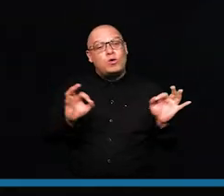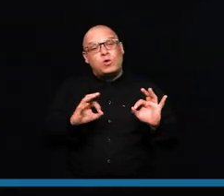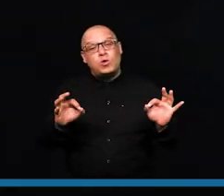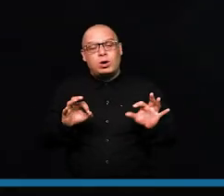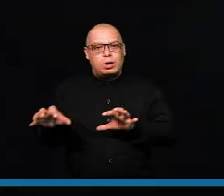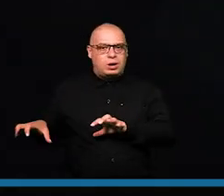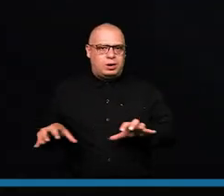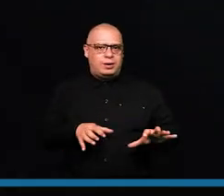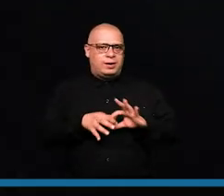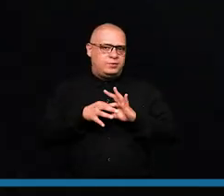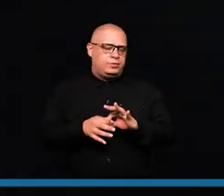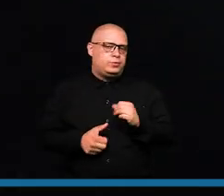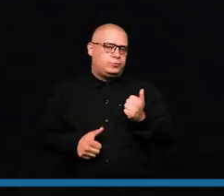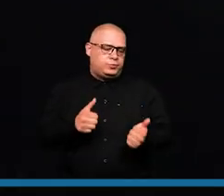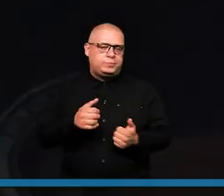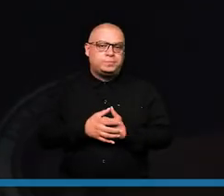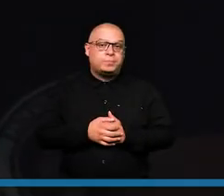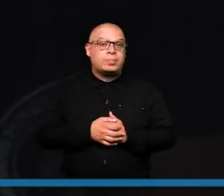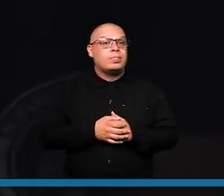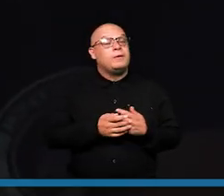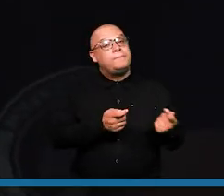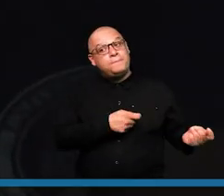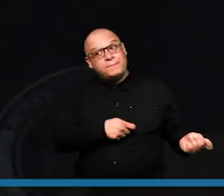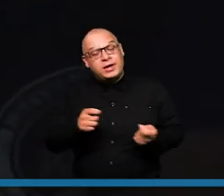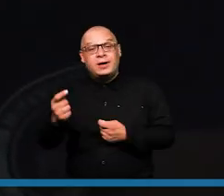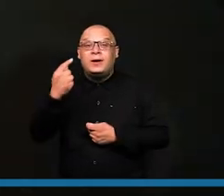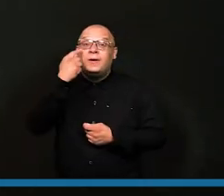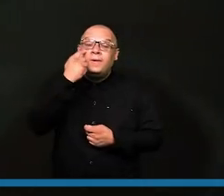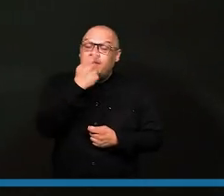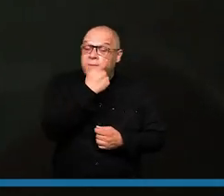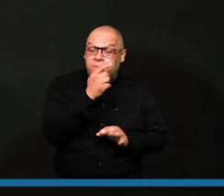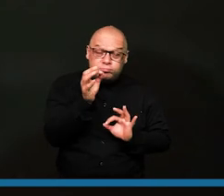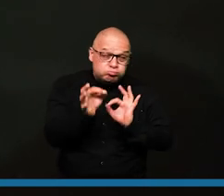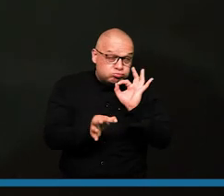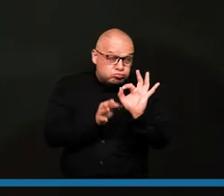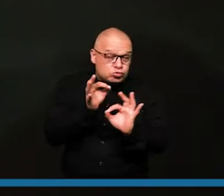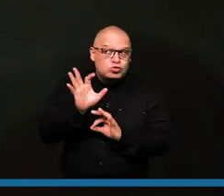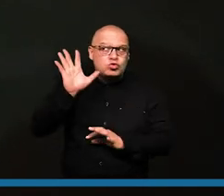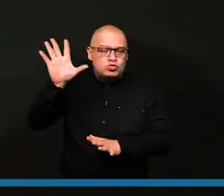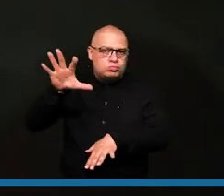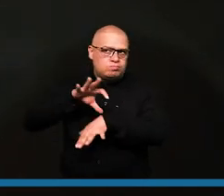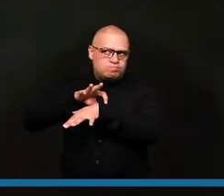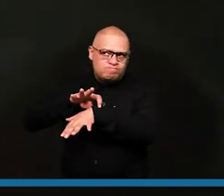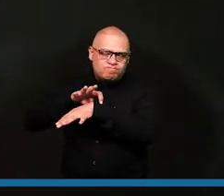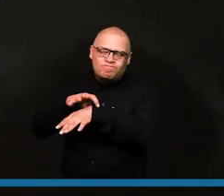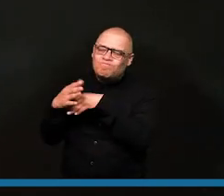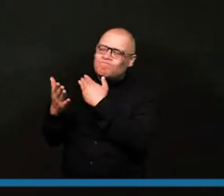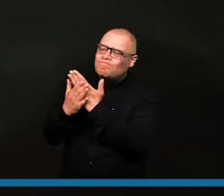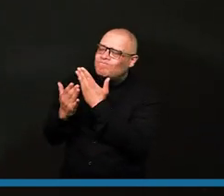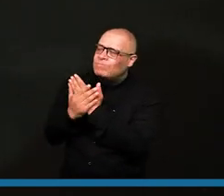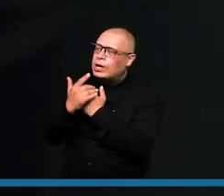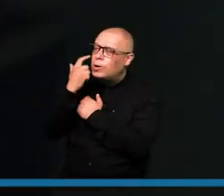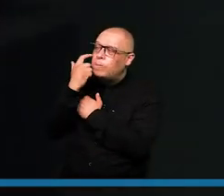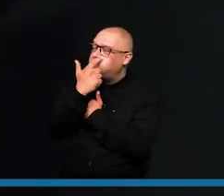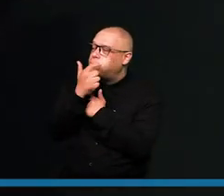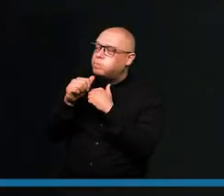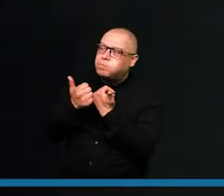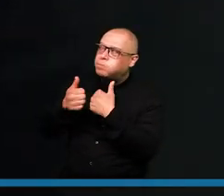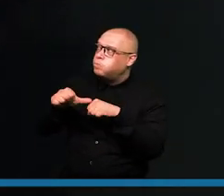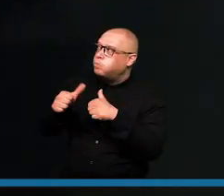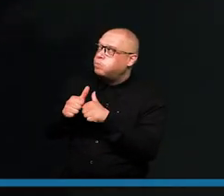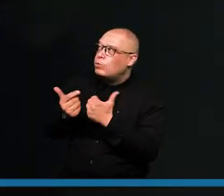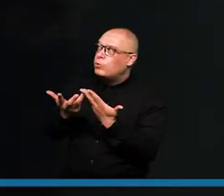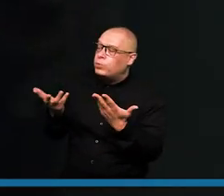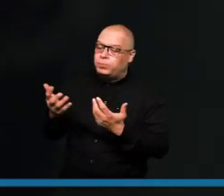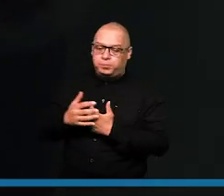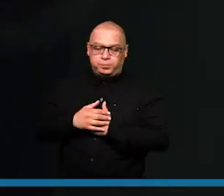comportamental. Entonces los llevamos a las citas de oftalmología para que el especialista nos ayudara pues como en el diagnóstico de esa parte. Ese es el nervio